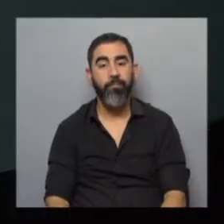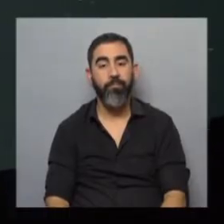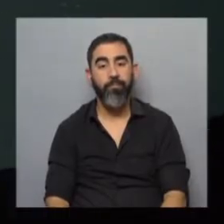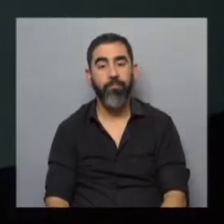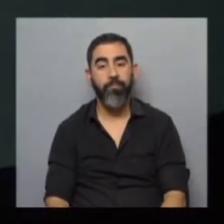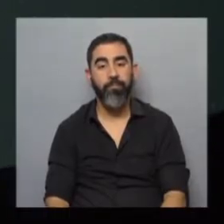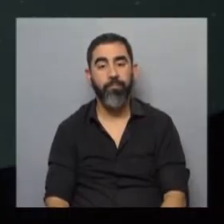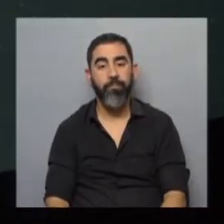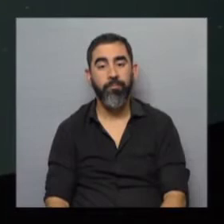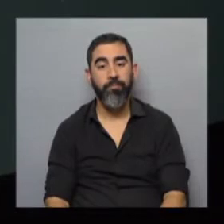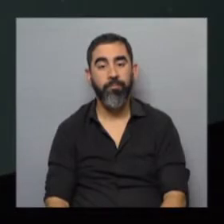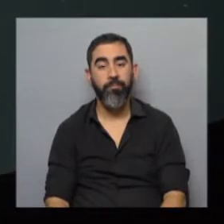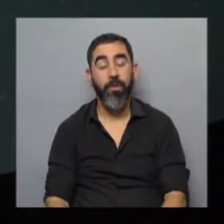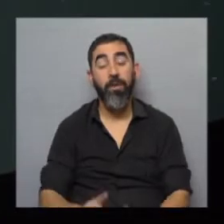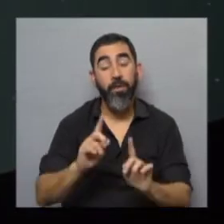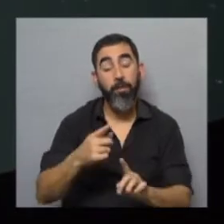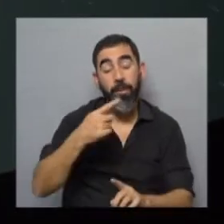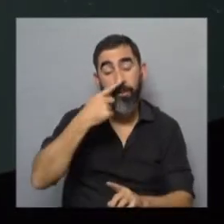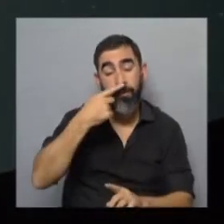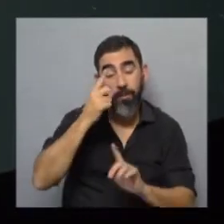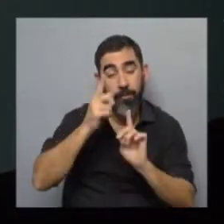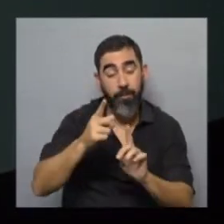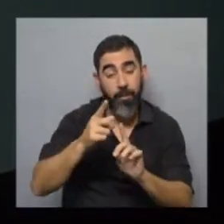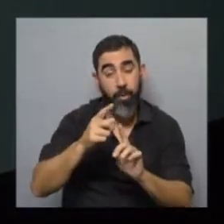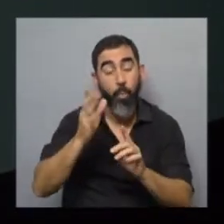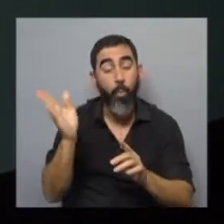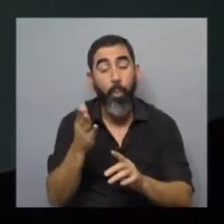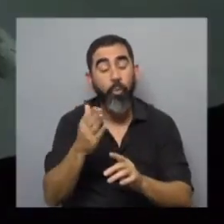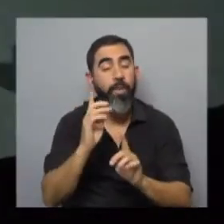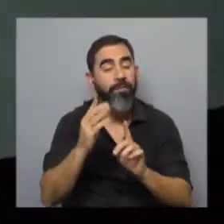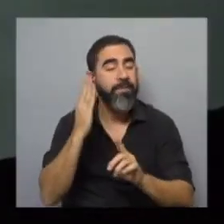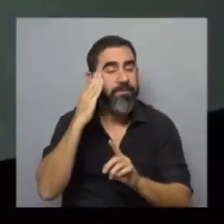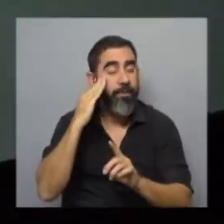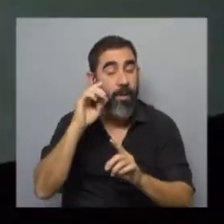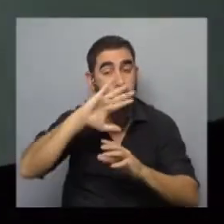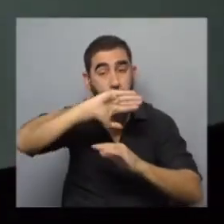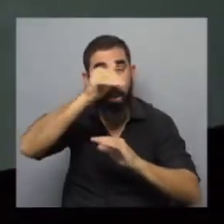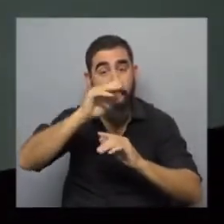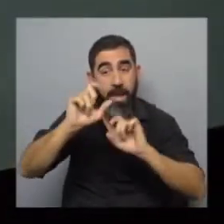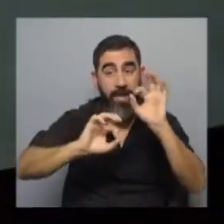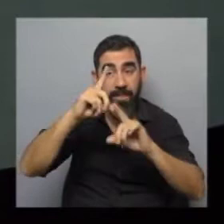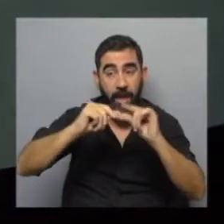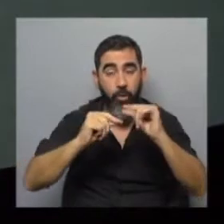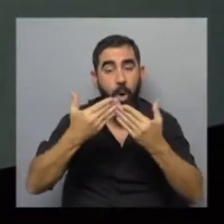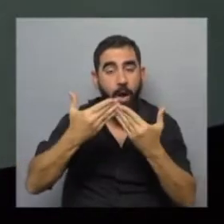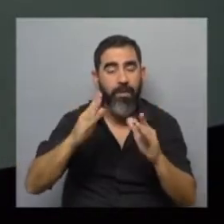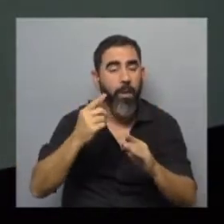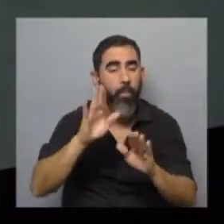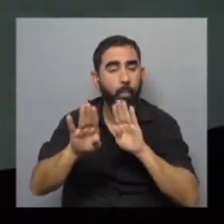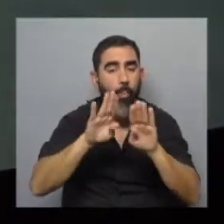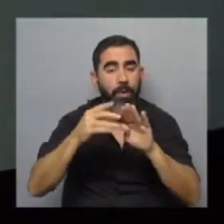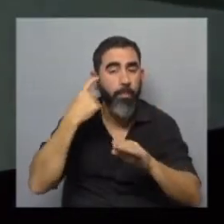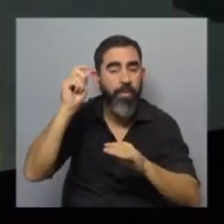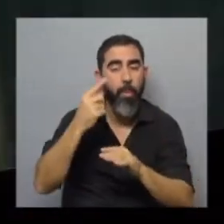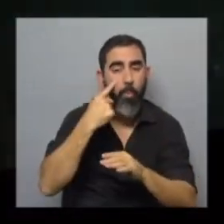Lo que es interesante es que los realizadores sepan que el Planetario de Montevideo tiene las puertas abiertas para probar sus ideas.